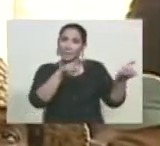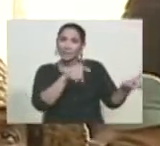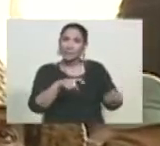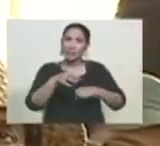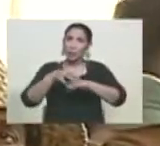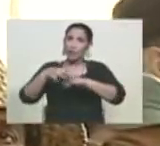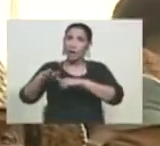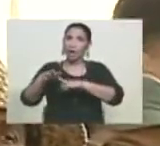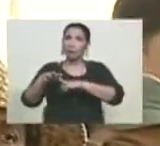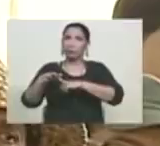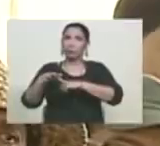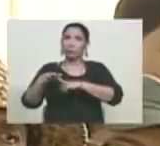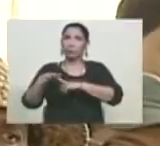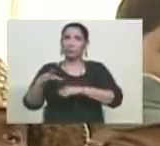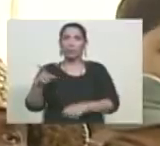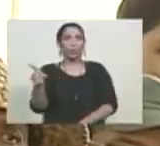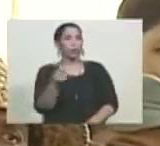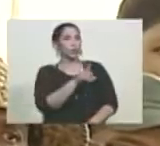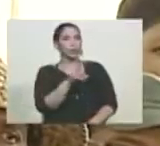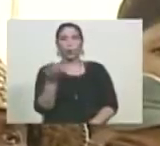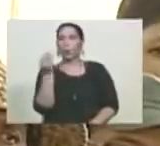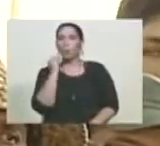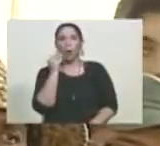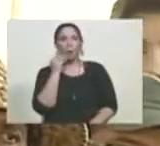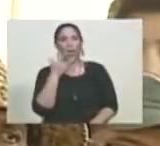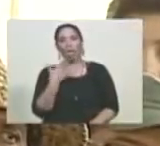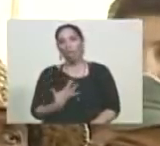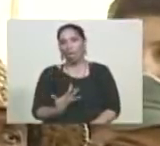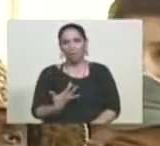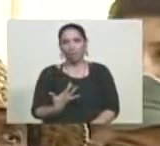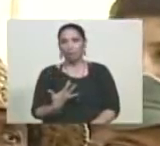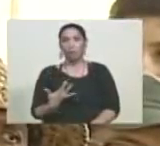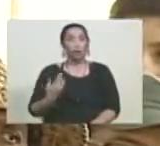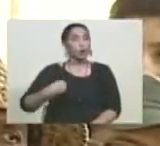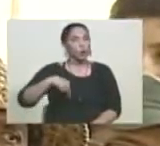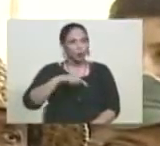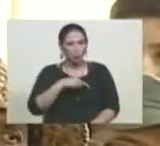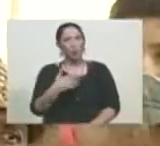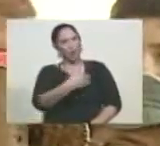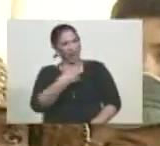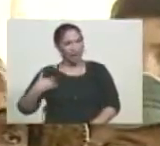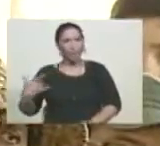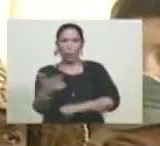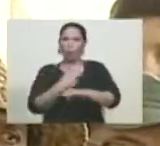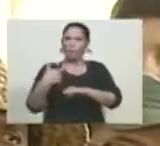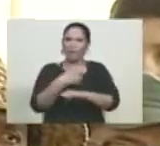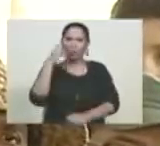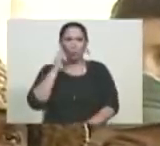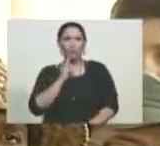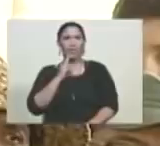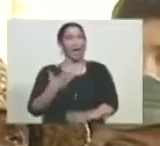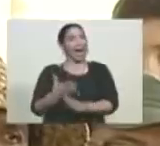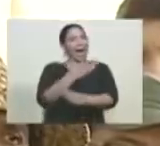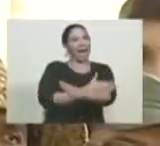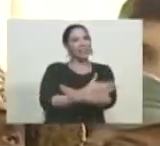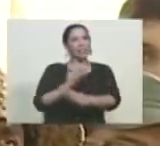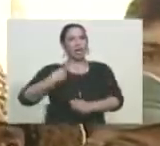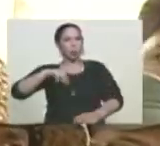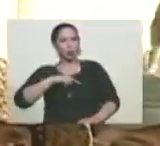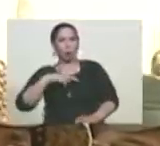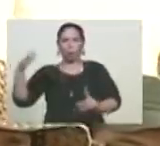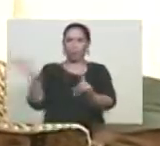ser, ni, ya no somos bobos ni pendejos, porque para eso tenemos un gobierno bolivariano. Eso era antes, que nos